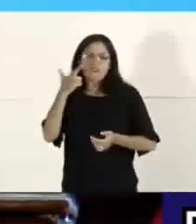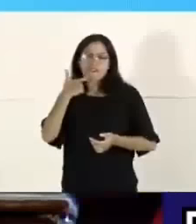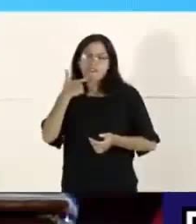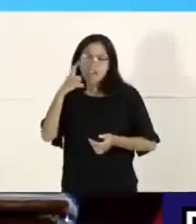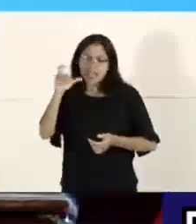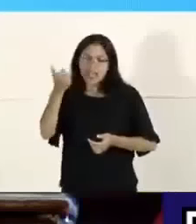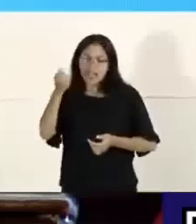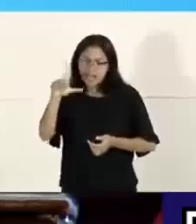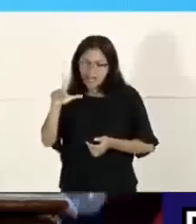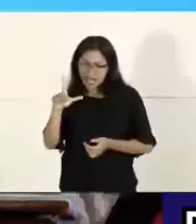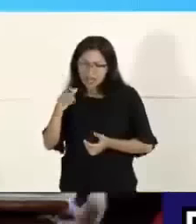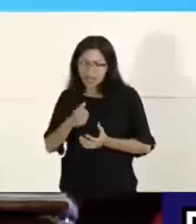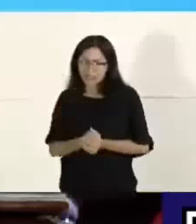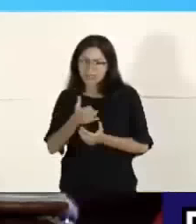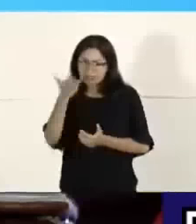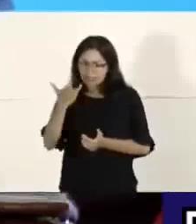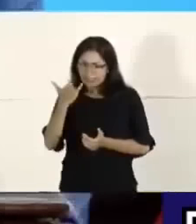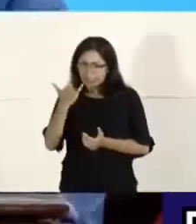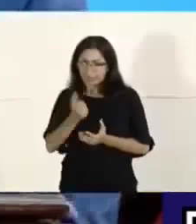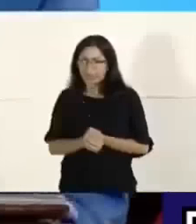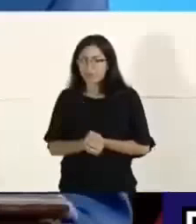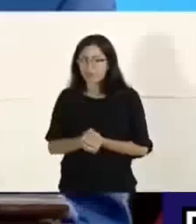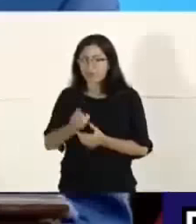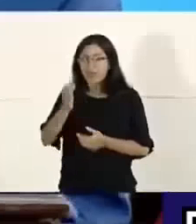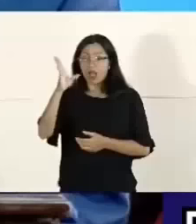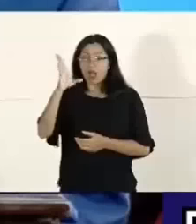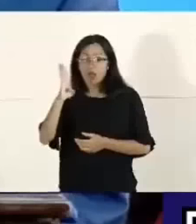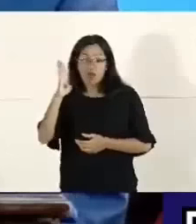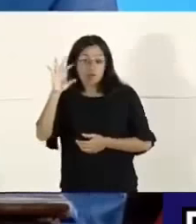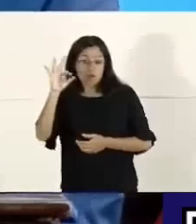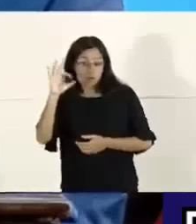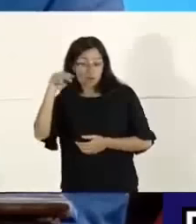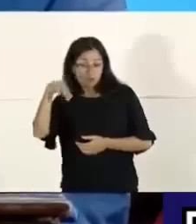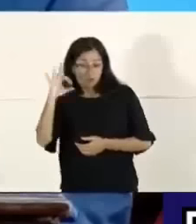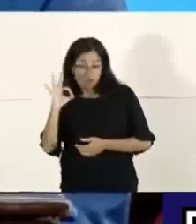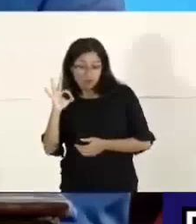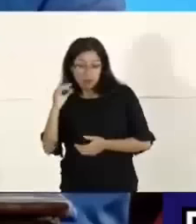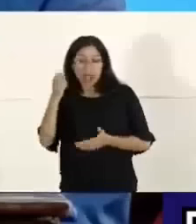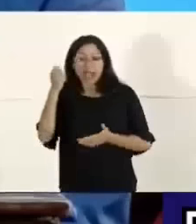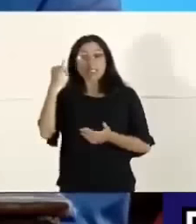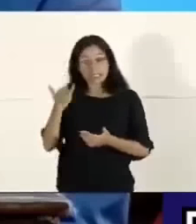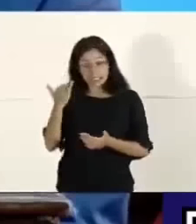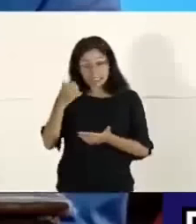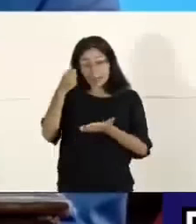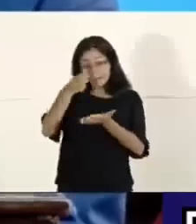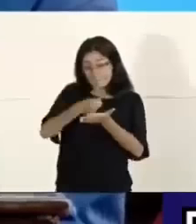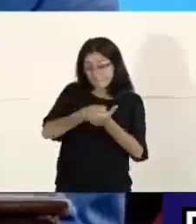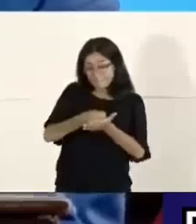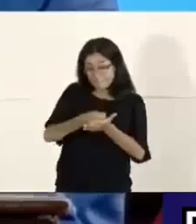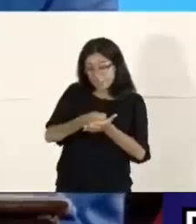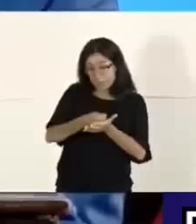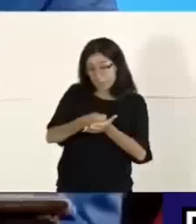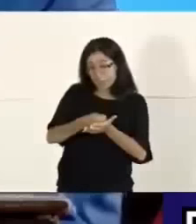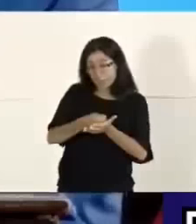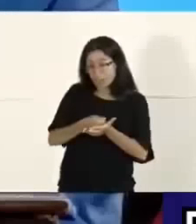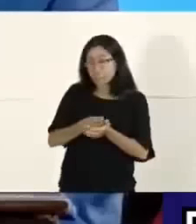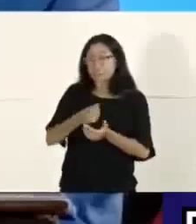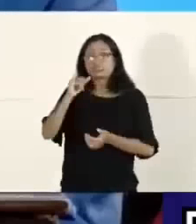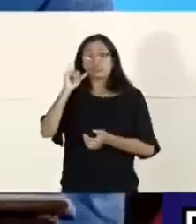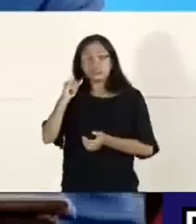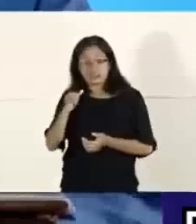que el presidente tiene un desorden intelectual muy grande. Ahí lo más relevante es el punto